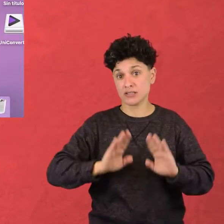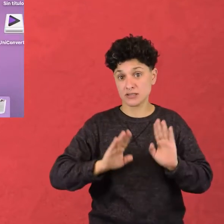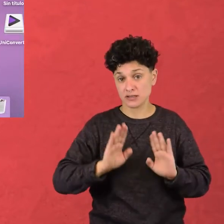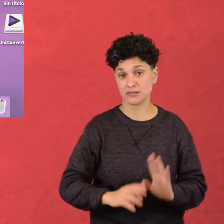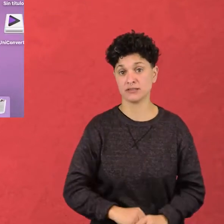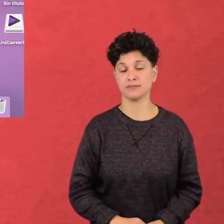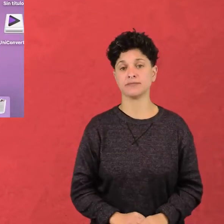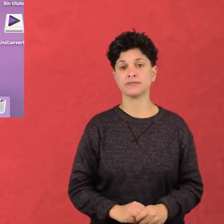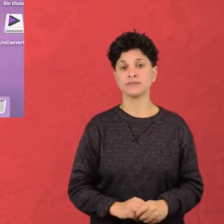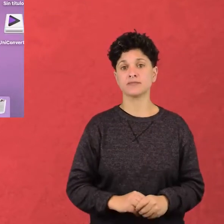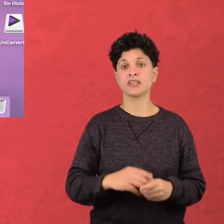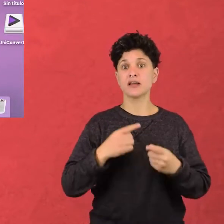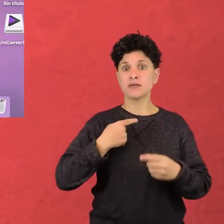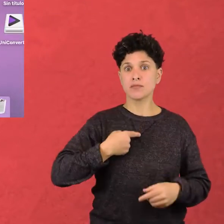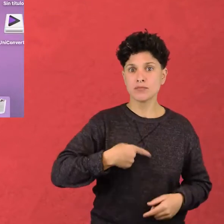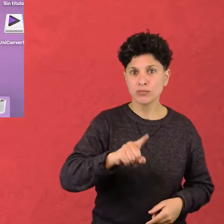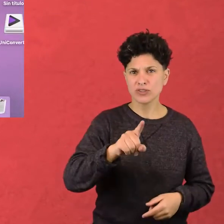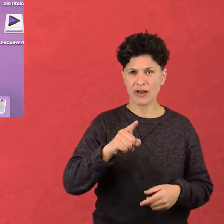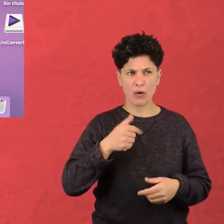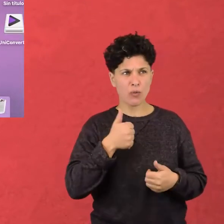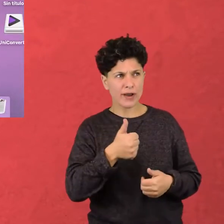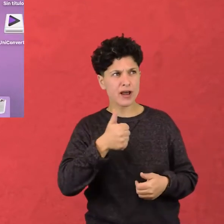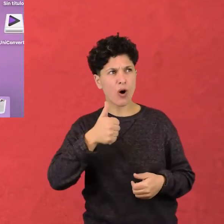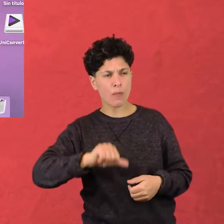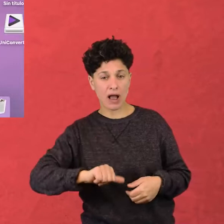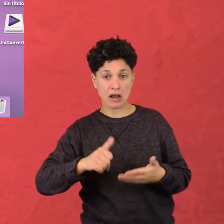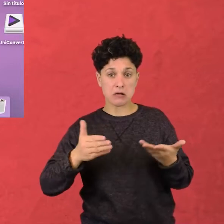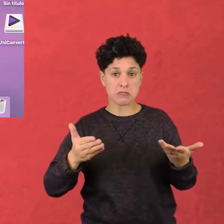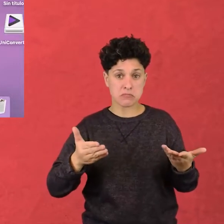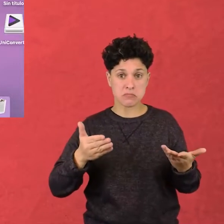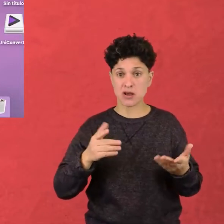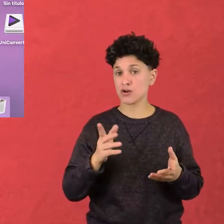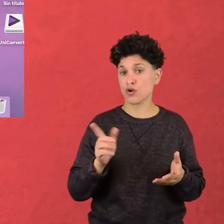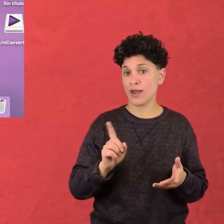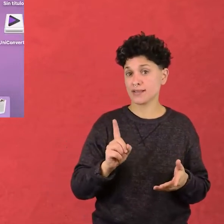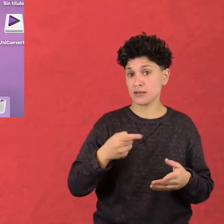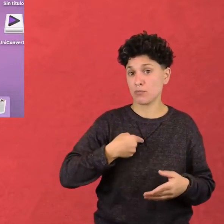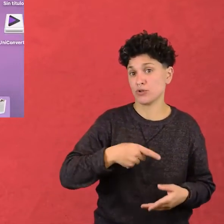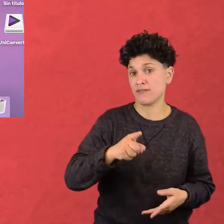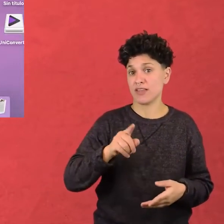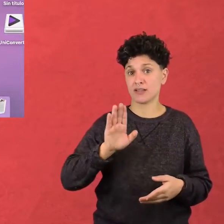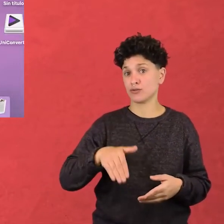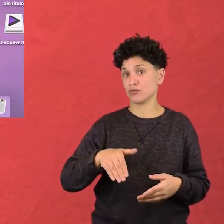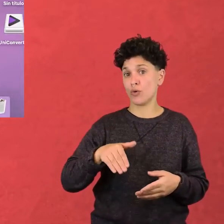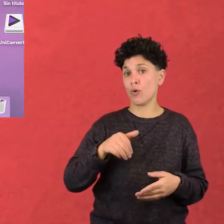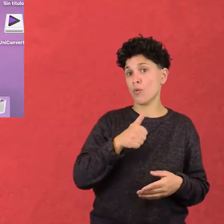positivo. Ahora, la impulsividad es buena o mala en sí misma. No es ni buena ni mala,